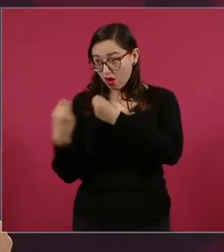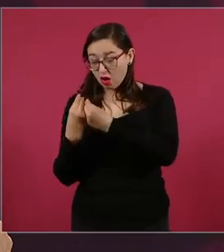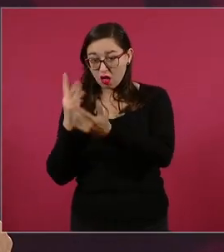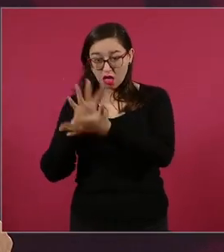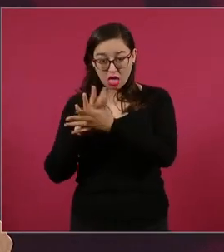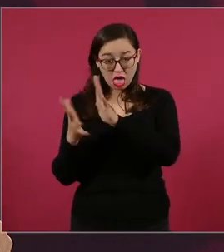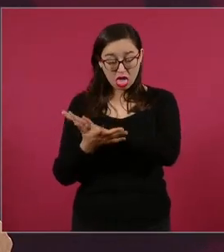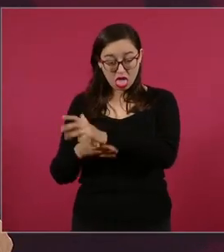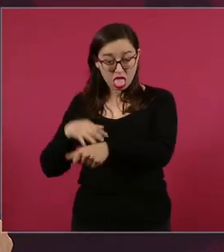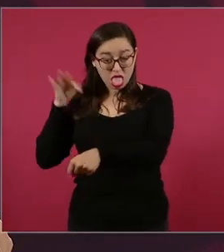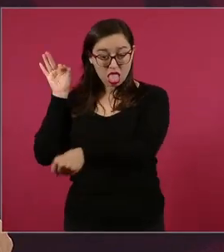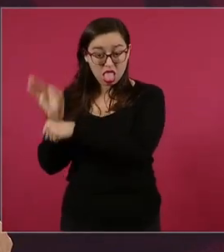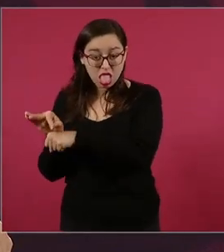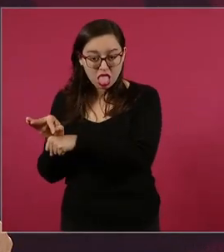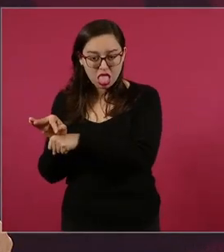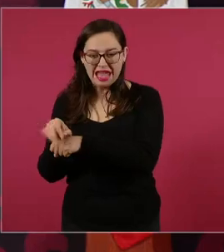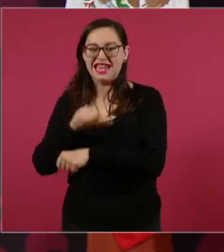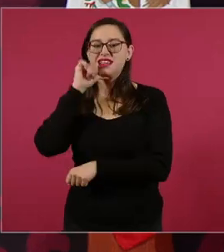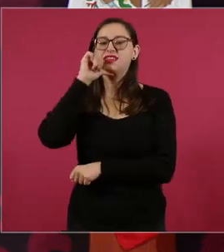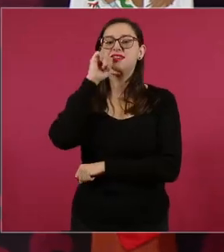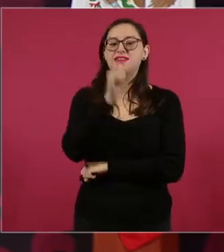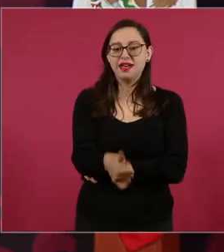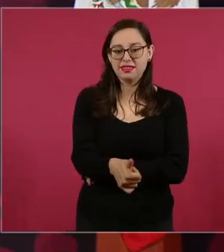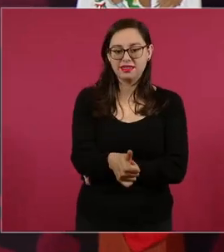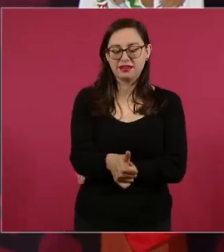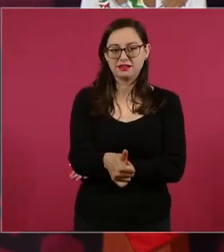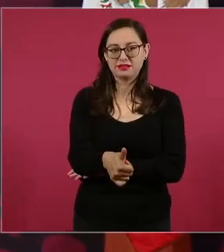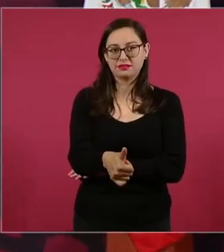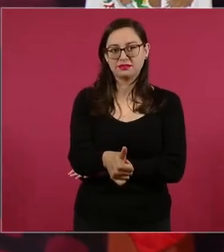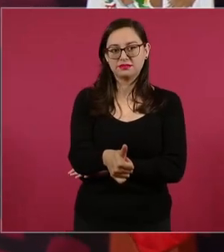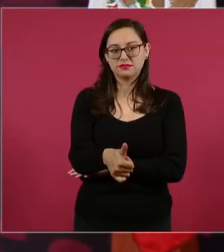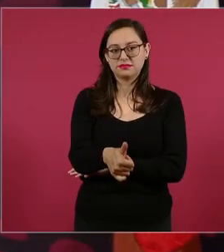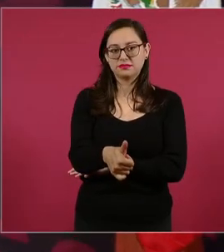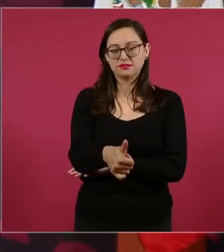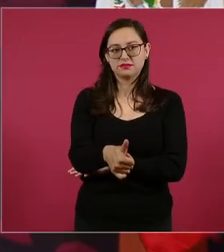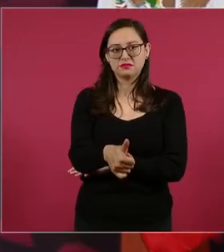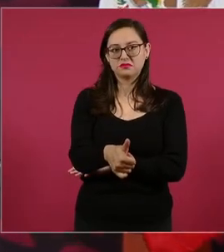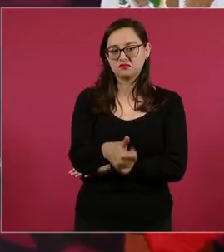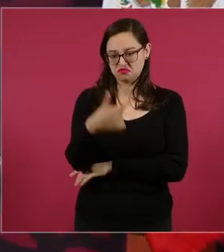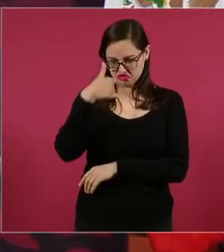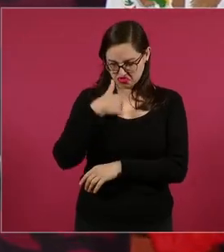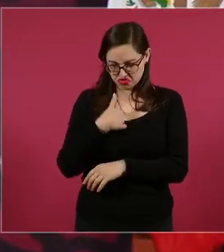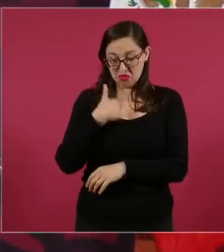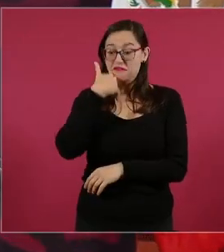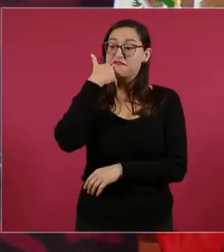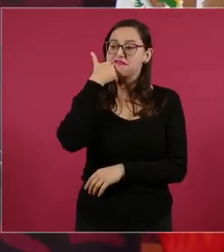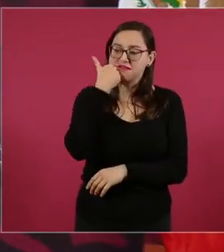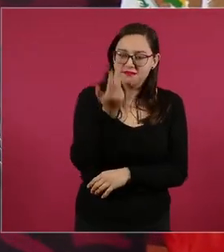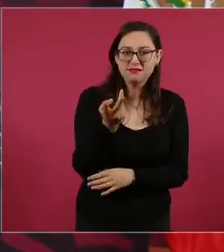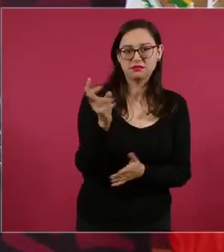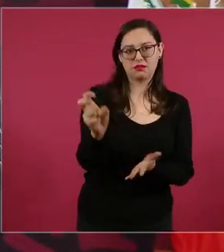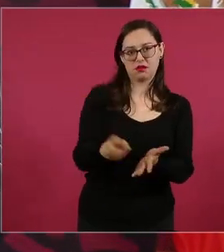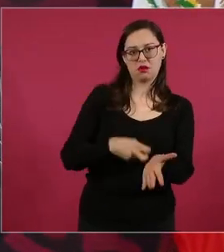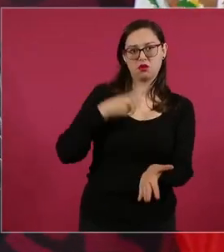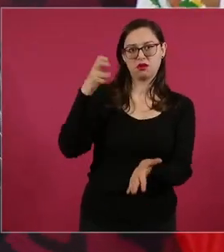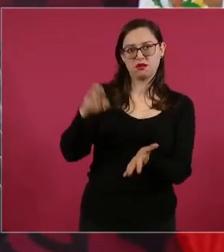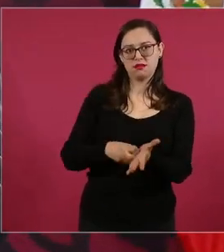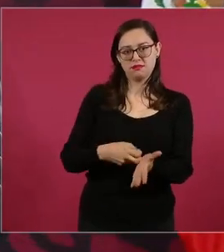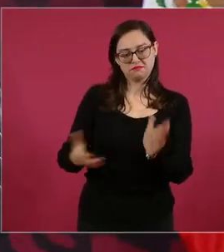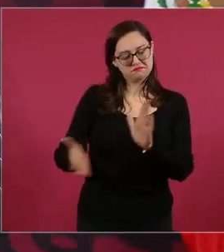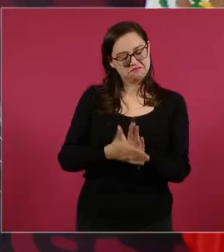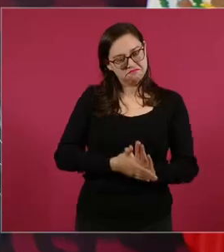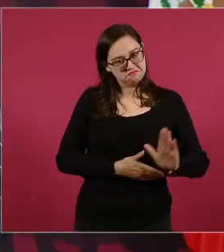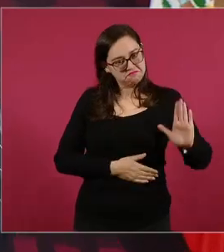de esa decadencia que se está padeciendo en el